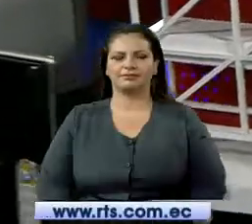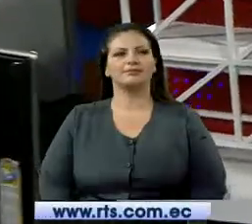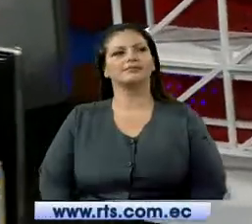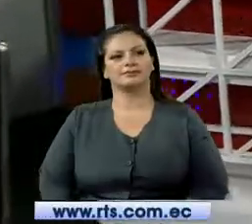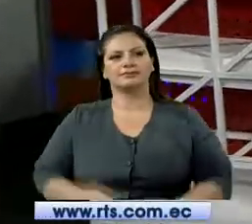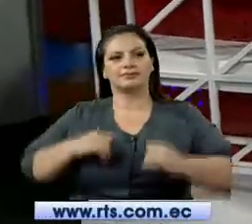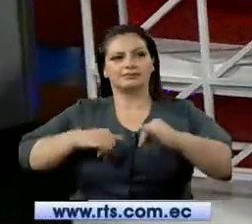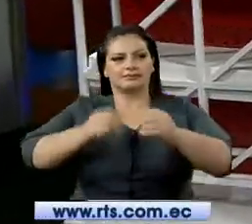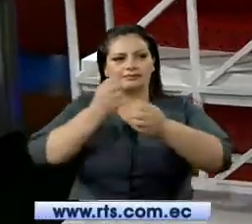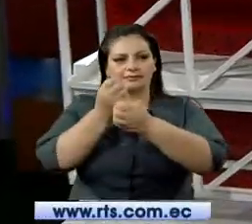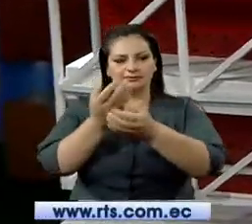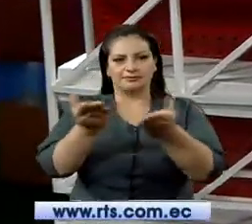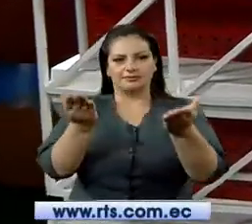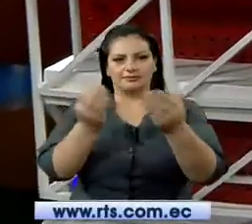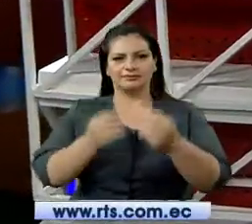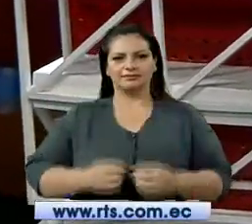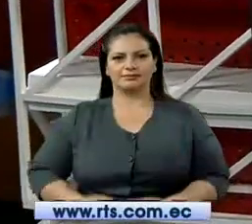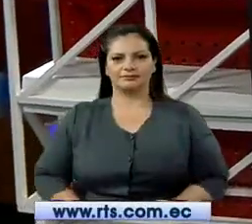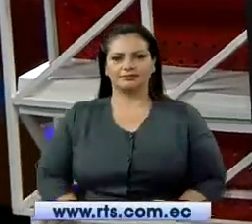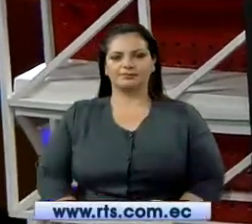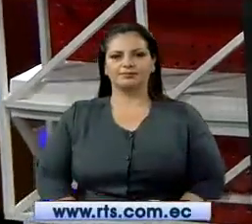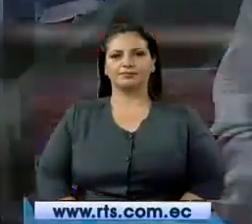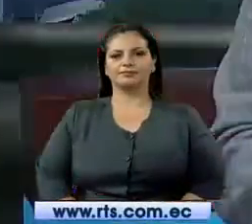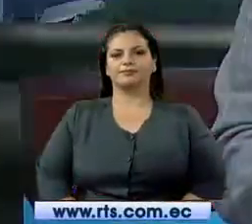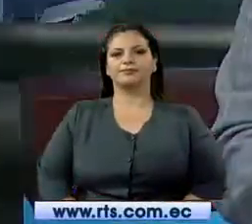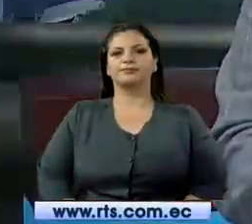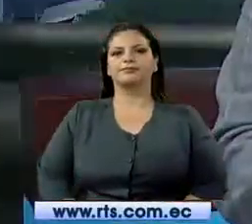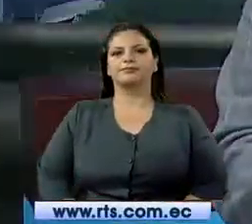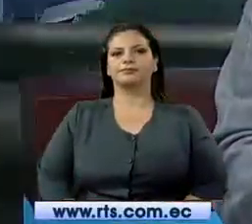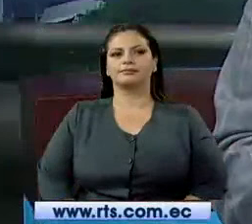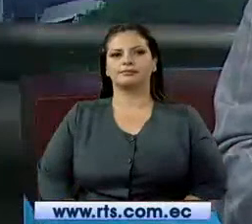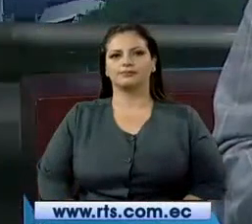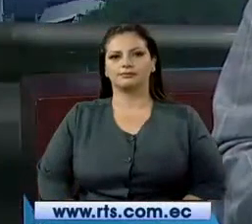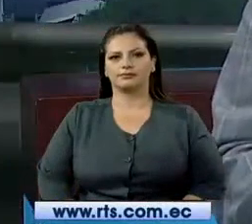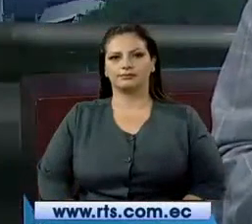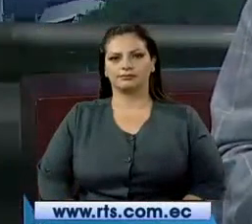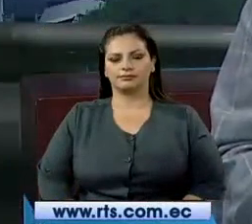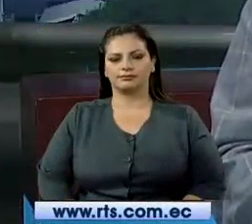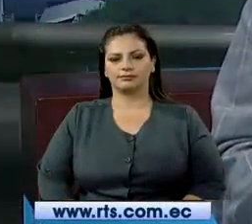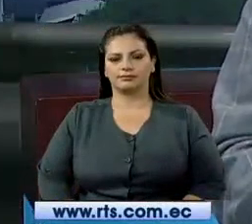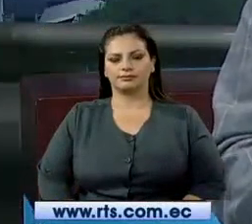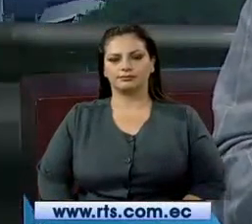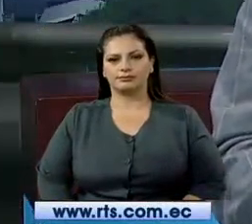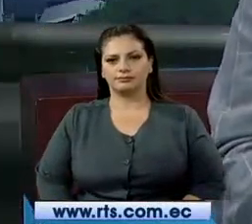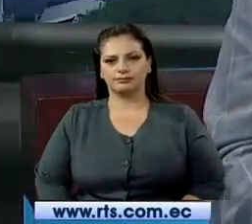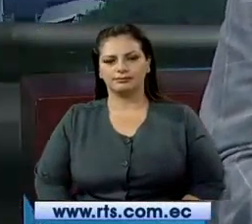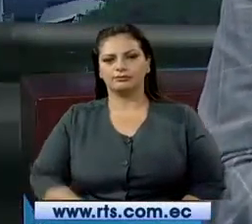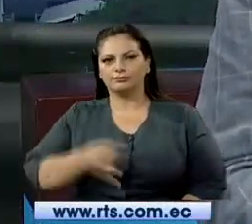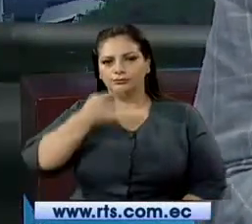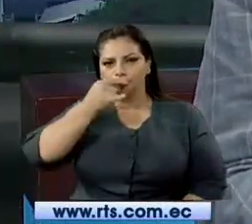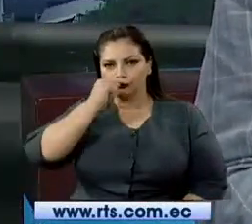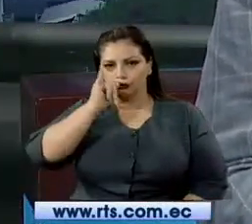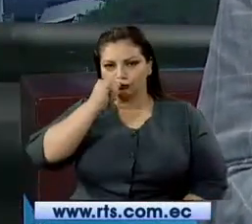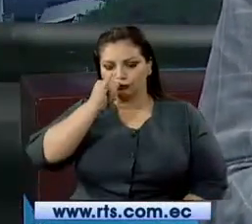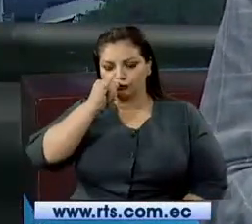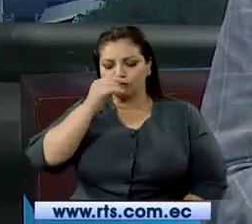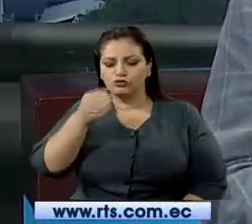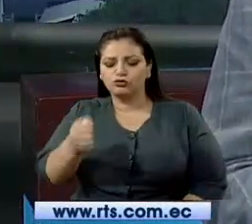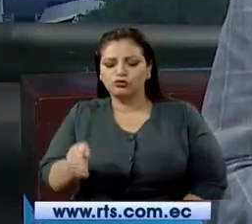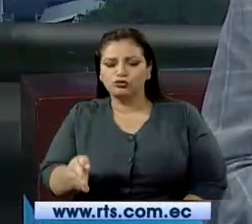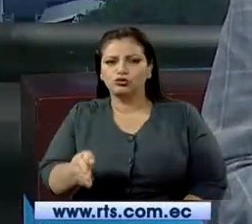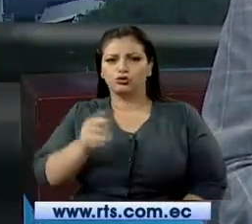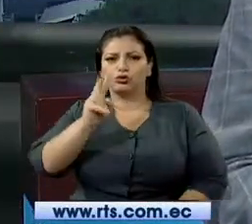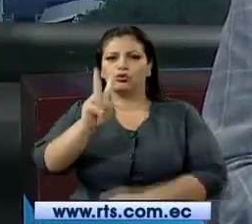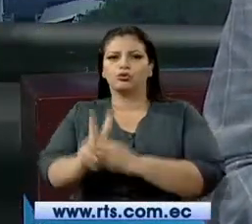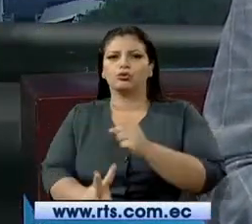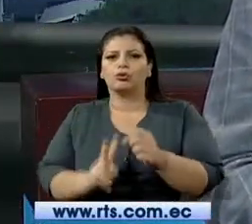Continuamos informándolos. Un menor de 2 años, 10 meses murió ahogado en un pozo de agua. Al parecer, cayó